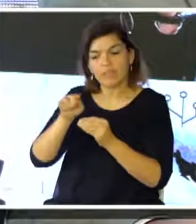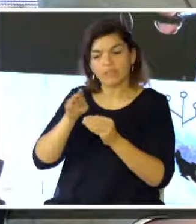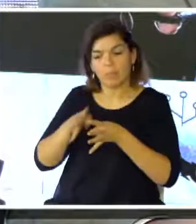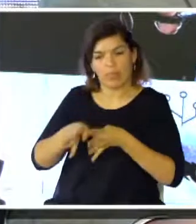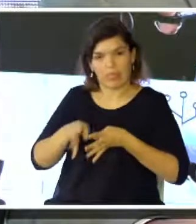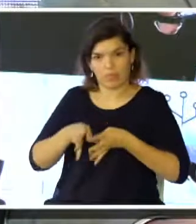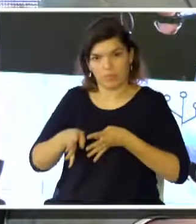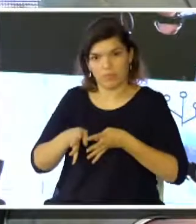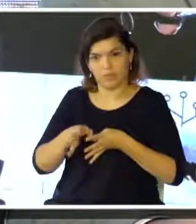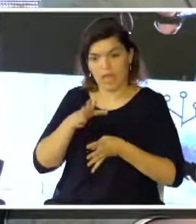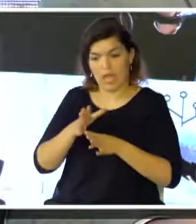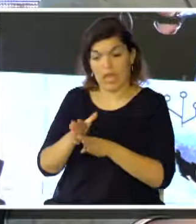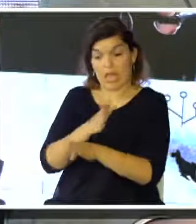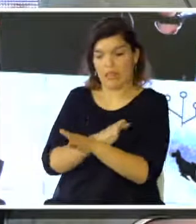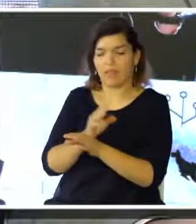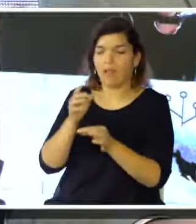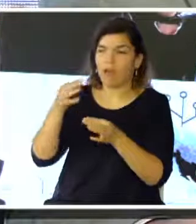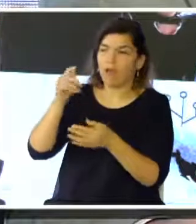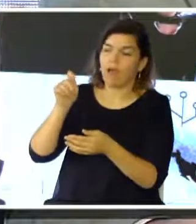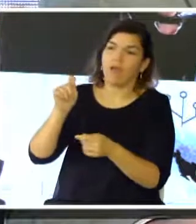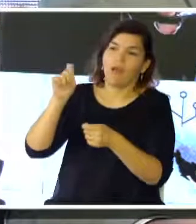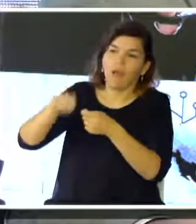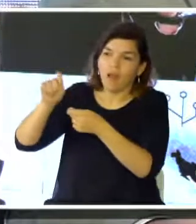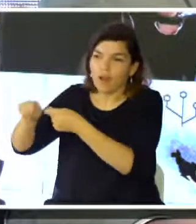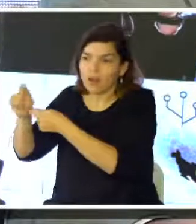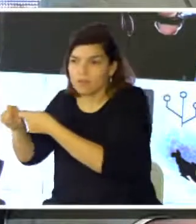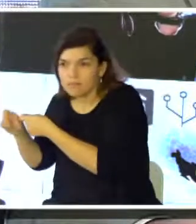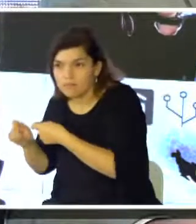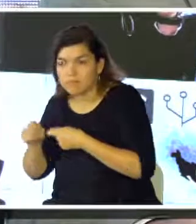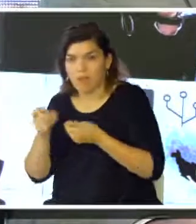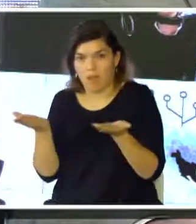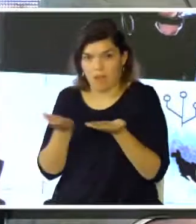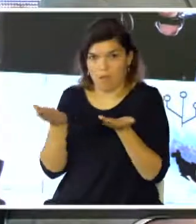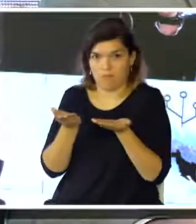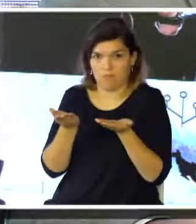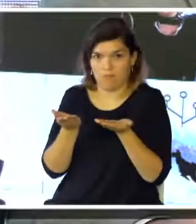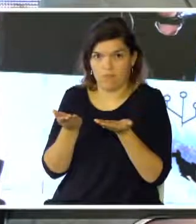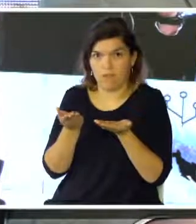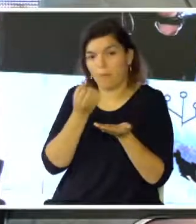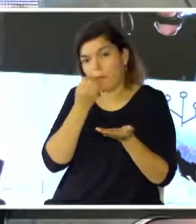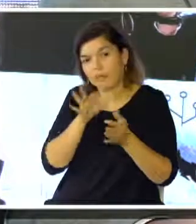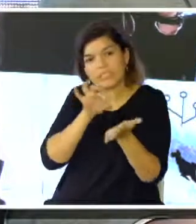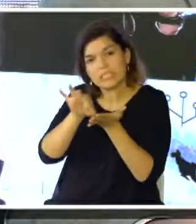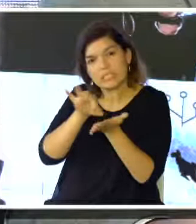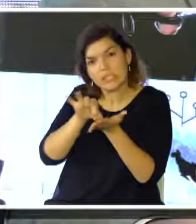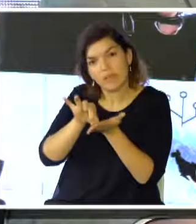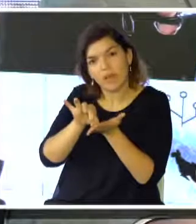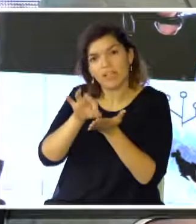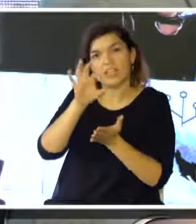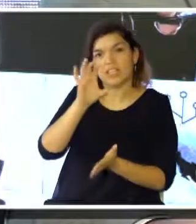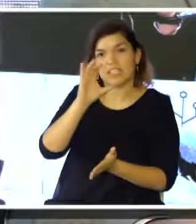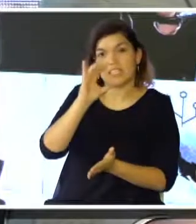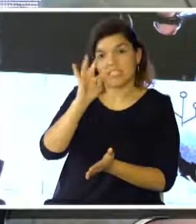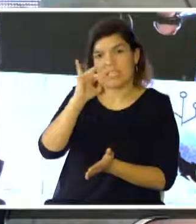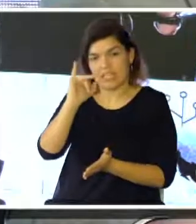que teníamos correctivo de ir atrás de cada luminaria hoy tenemos un sistema se llaman city touch que